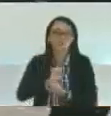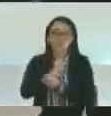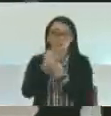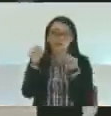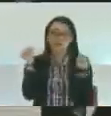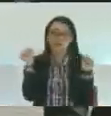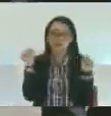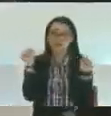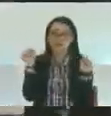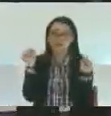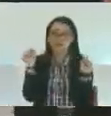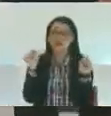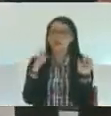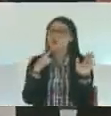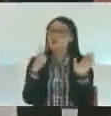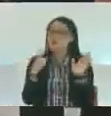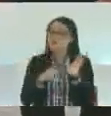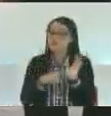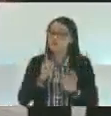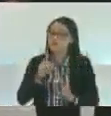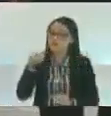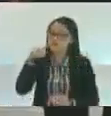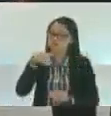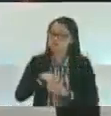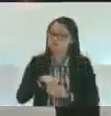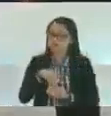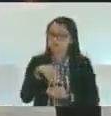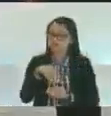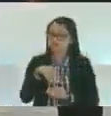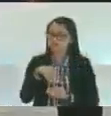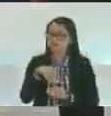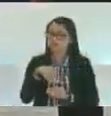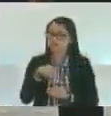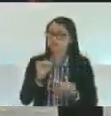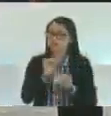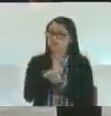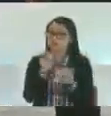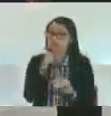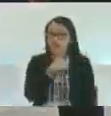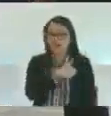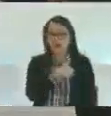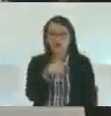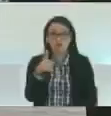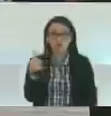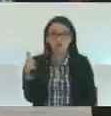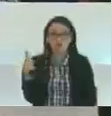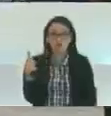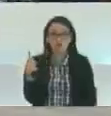5 de la mañana a cumplir con la patria. Y luego cada uno de ustedes.